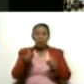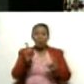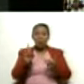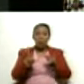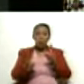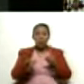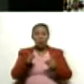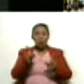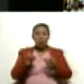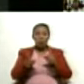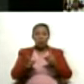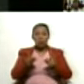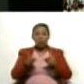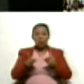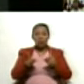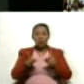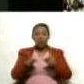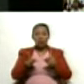ahí algunos